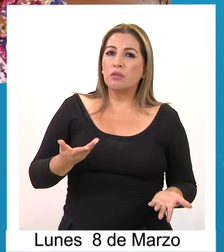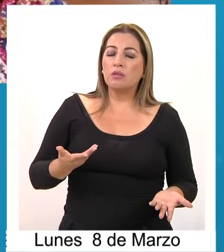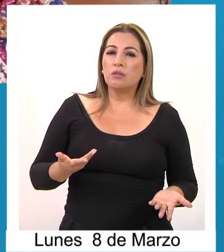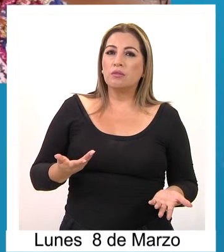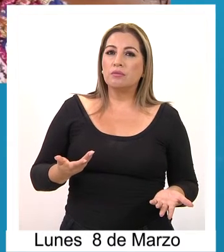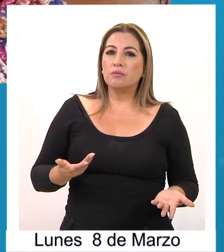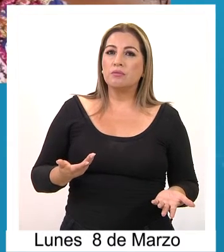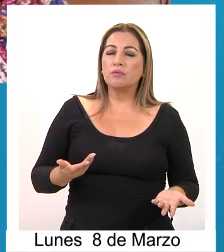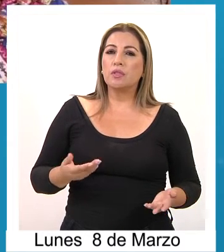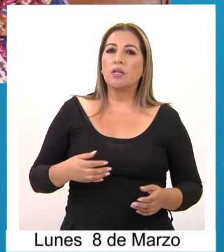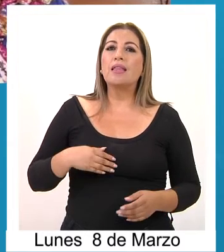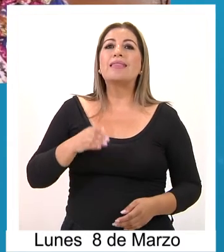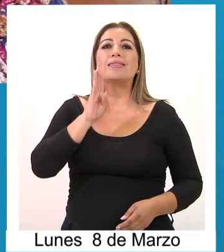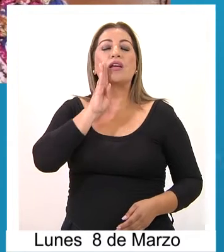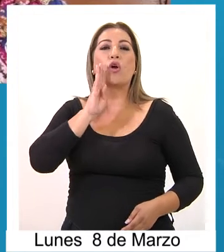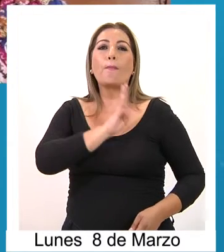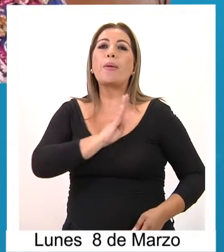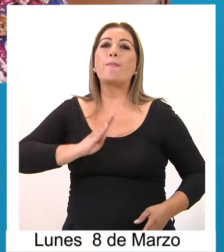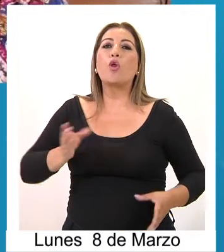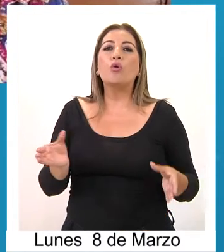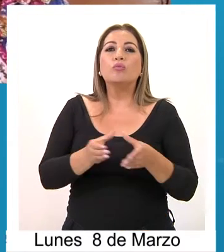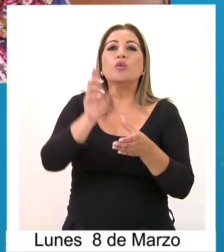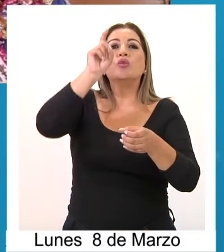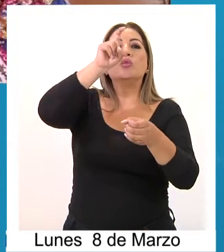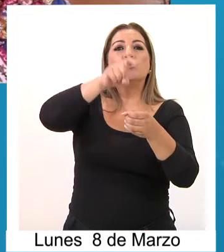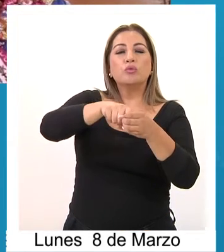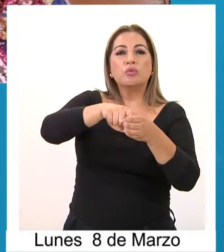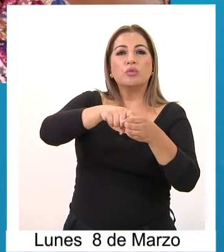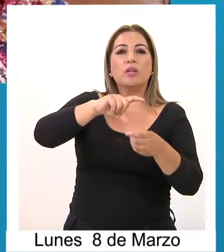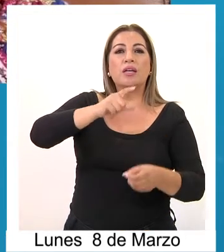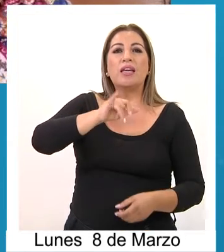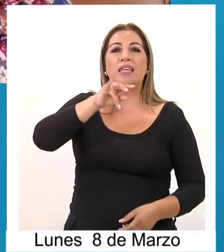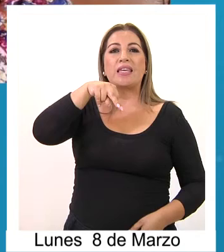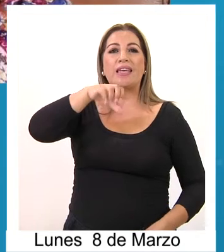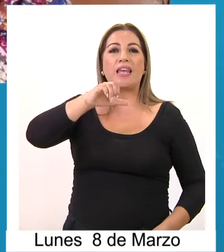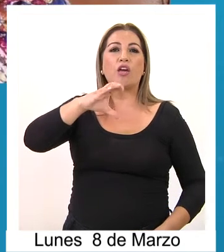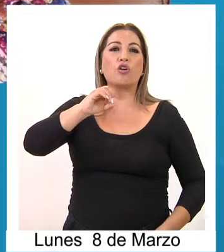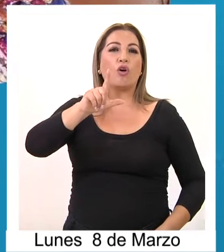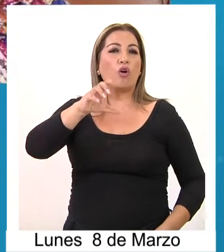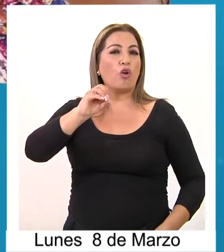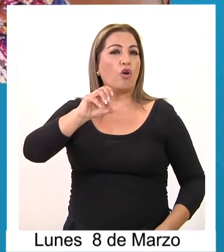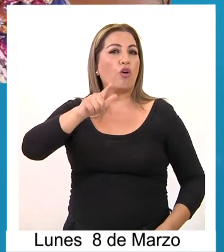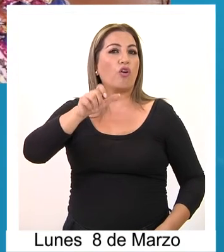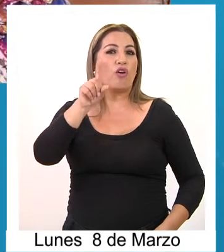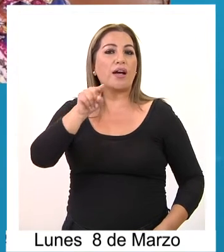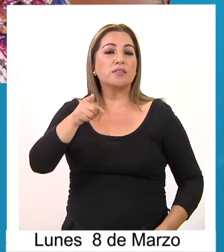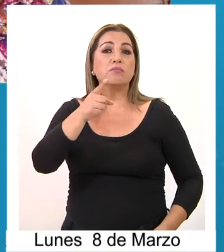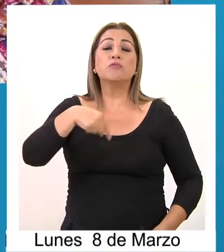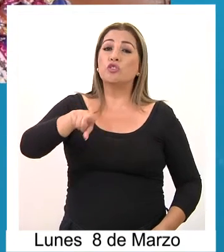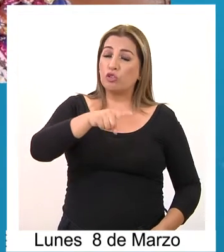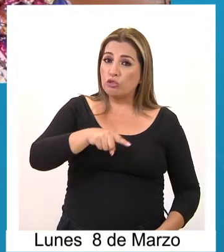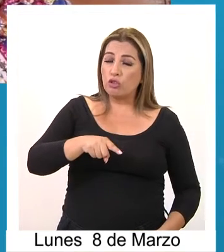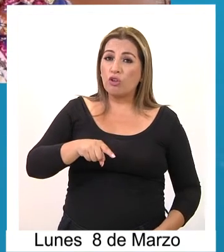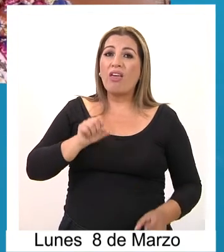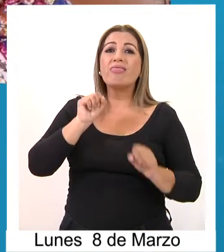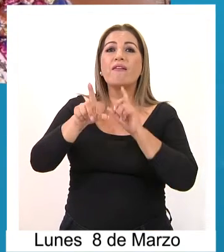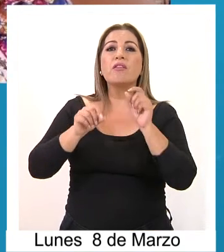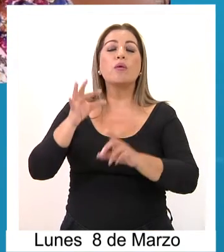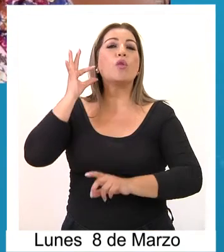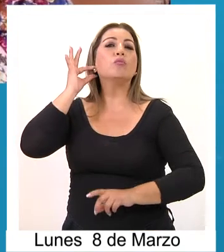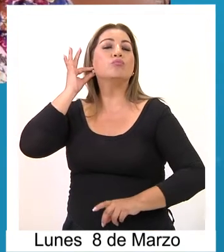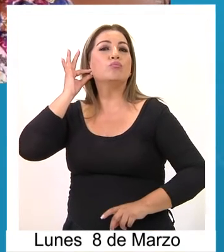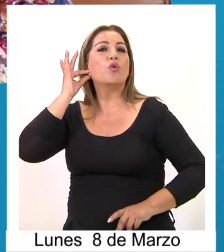un activismo, digamos, una membresía que tengo, una agrupación que se llama Ginecólogas Chile, nosotros confiamos y defendemos la autonomía de la